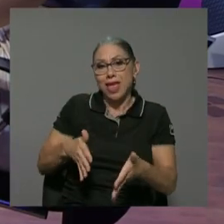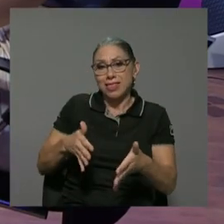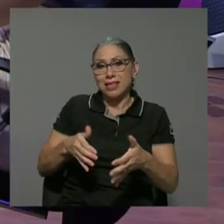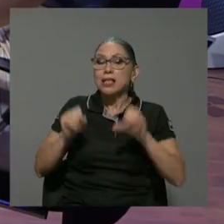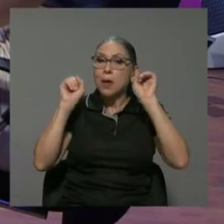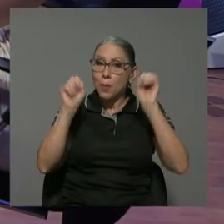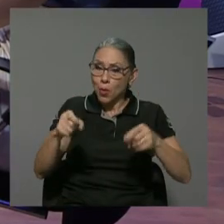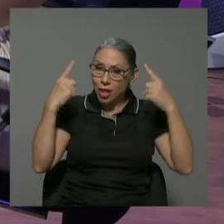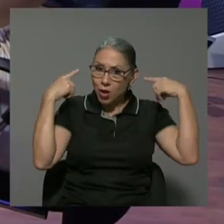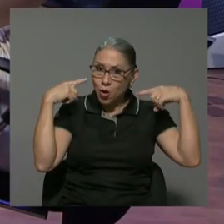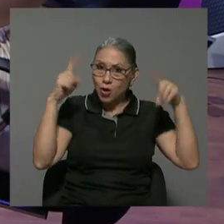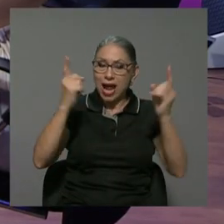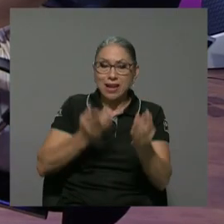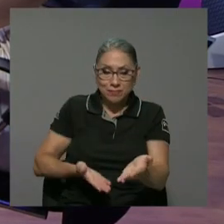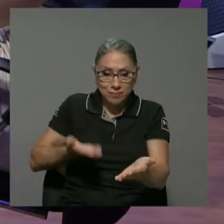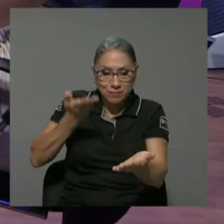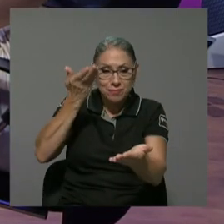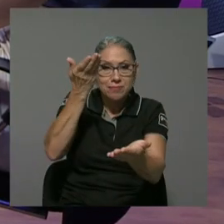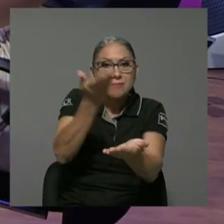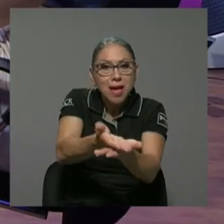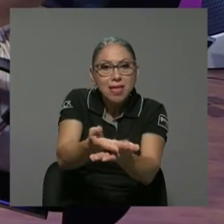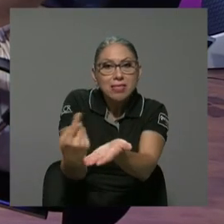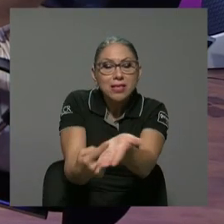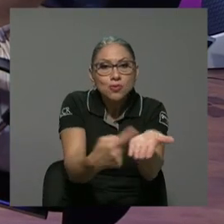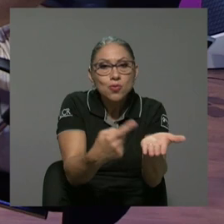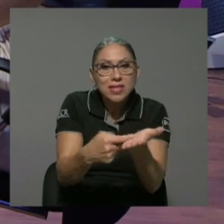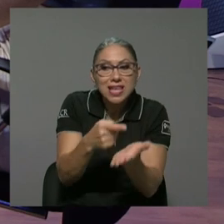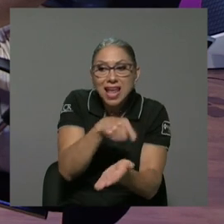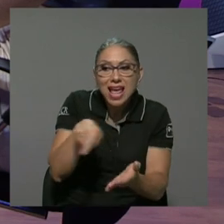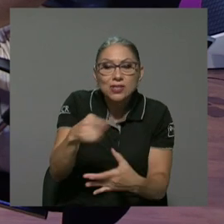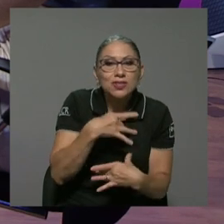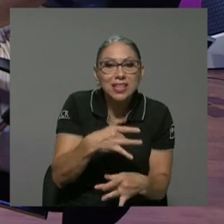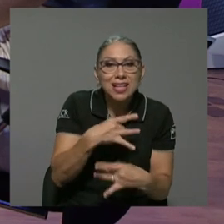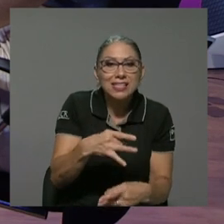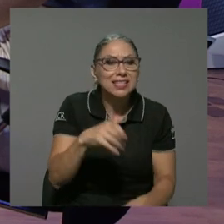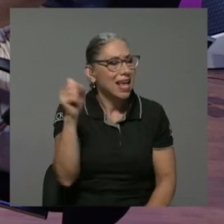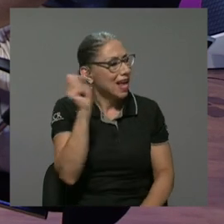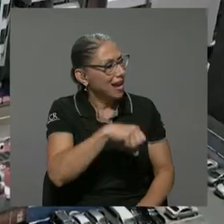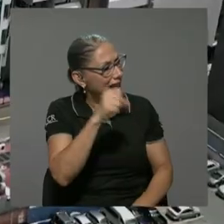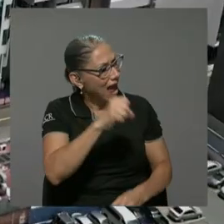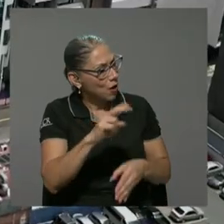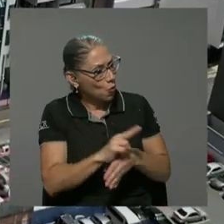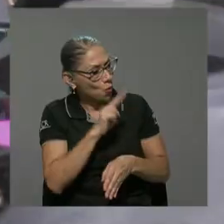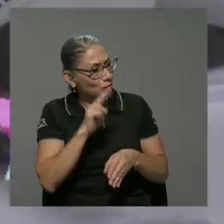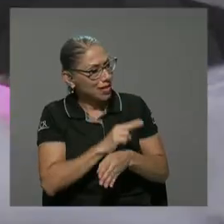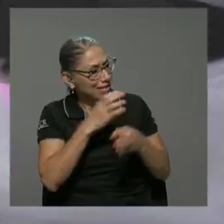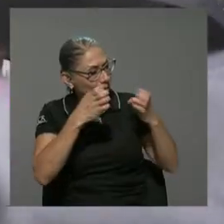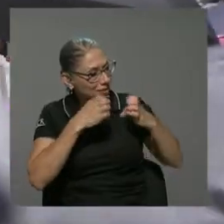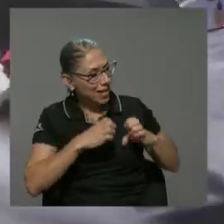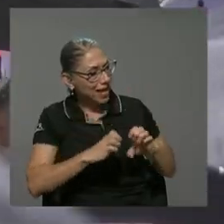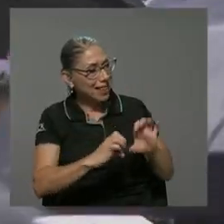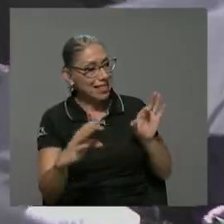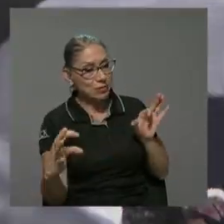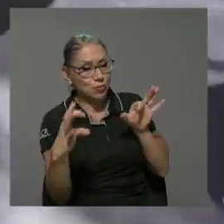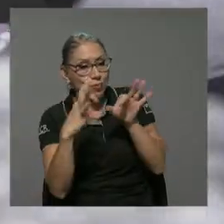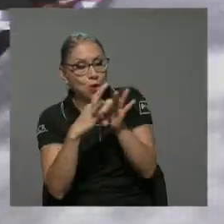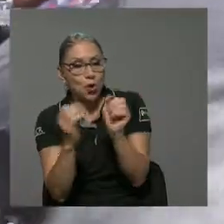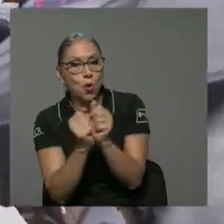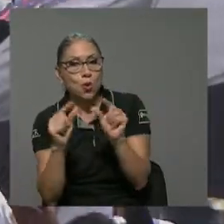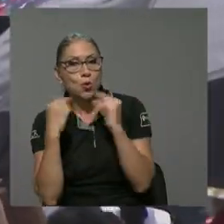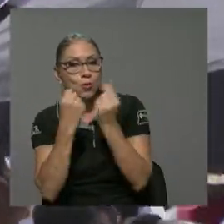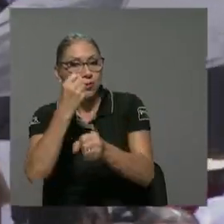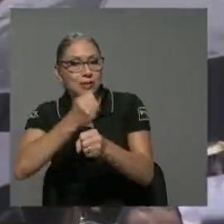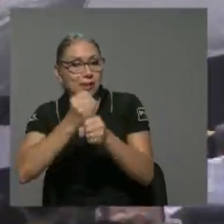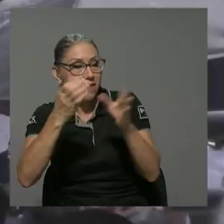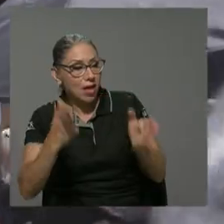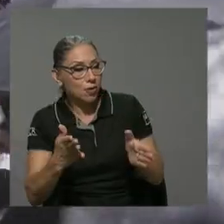¿verdad?, esos intereses y demás a una mesa. Claro. Y que además, utilizando estratégicamente la coalición con sindicatos, y además lo que vos decías, la necesidad de ampliar